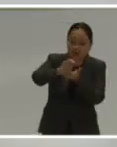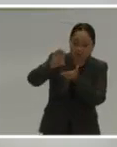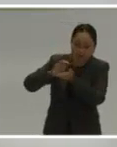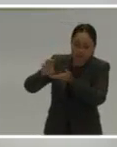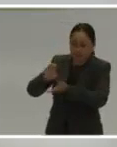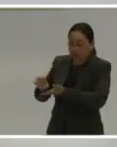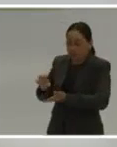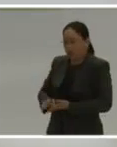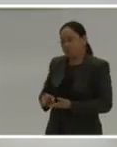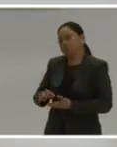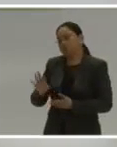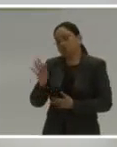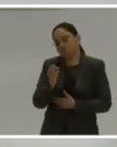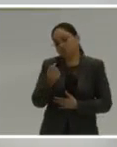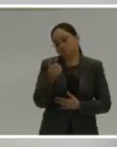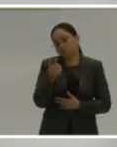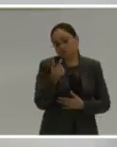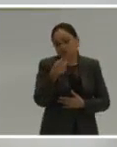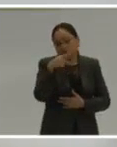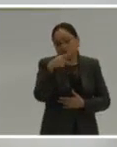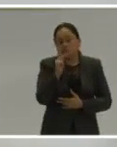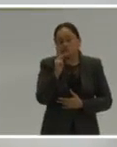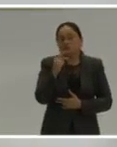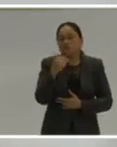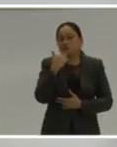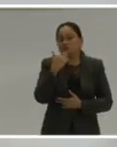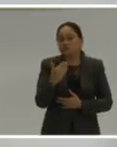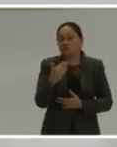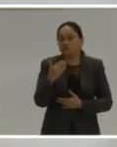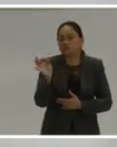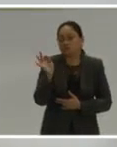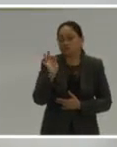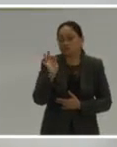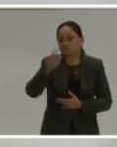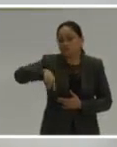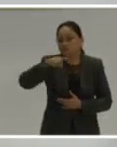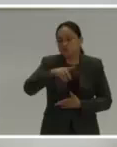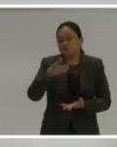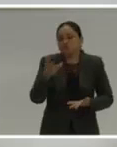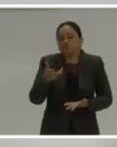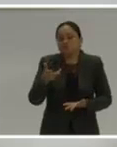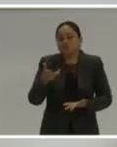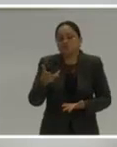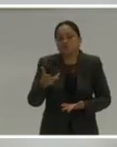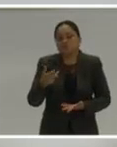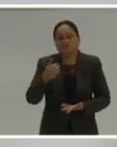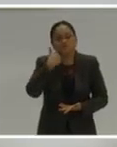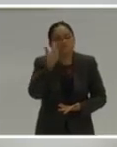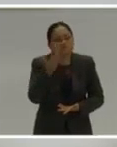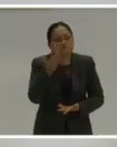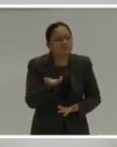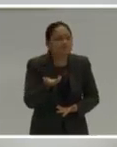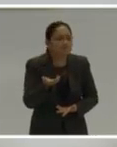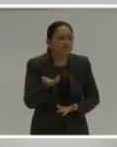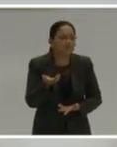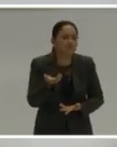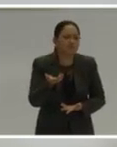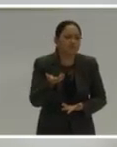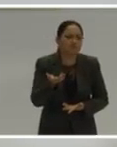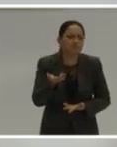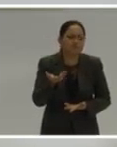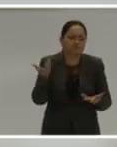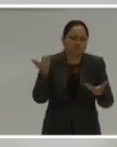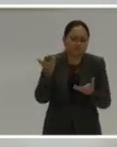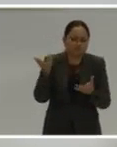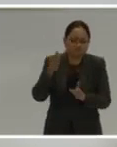que es poco, pero bueno, decían, pues, si nosotros al menos queremos poner un camino